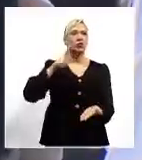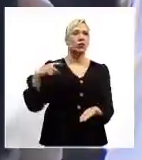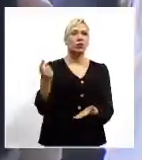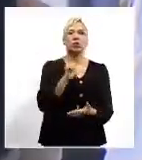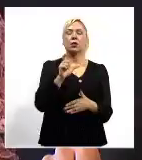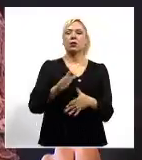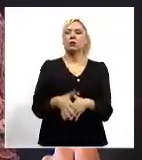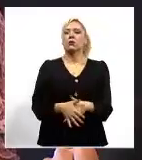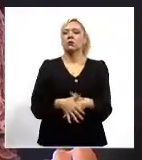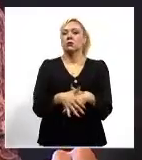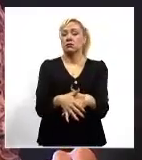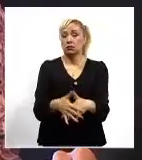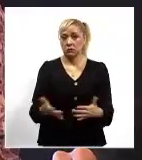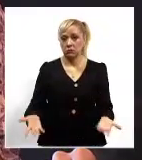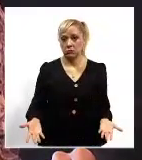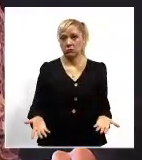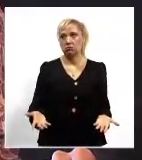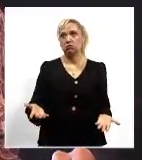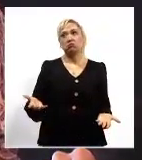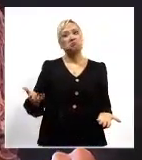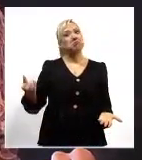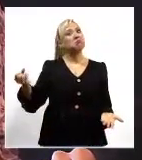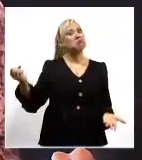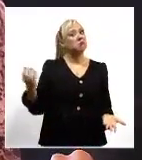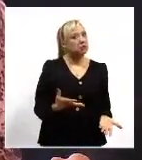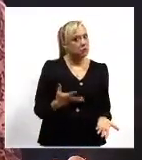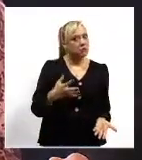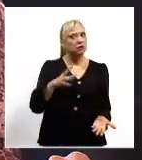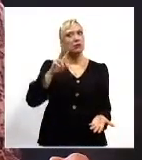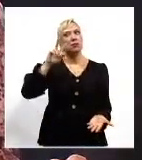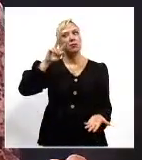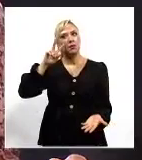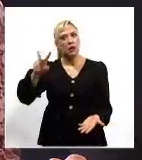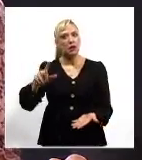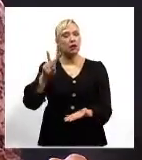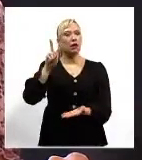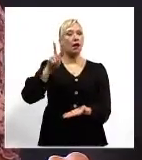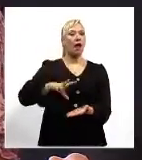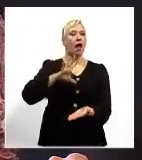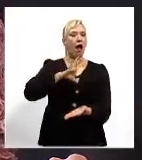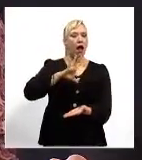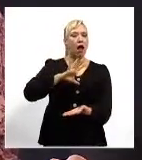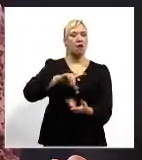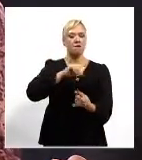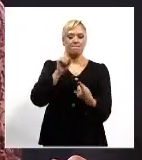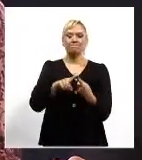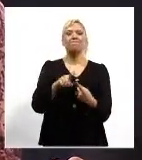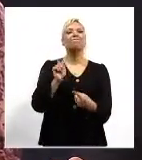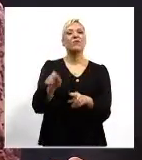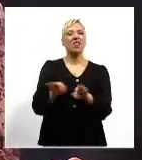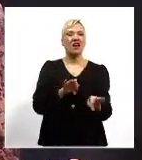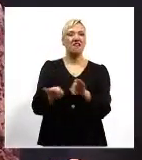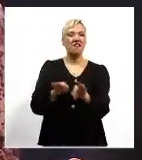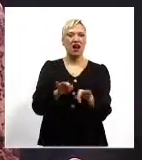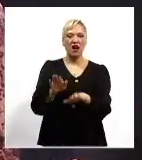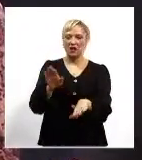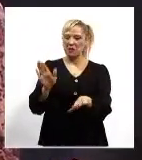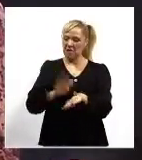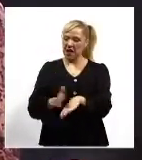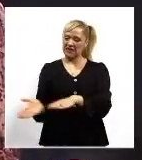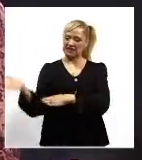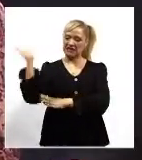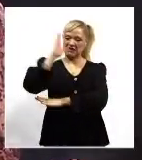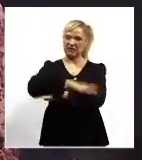gestación. Sin embargo, abarca otras conductas graves: hostigamiento laboral, negación de